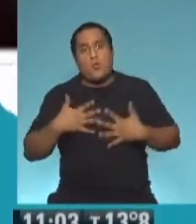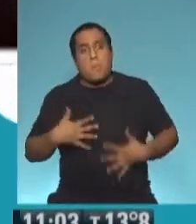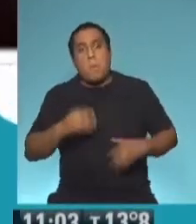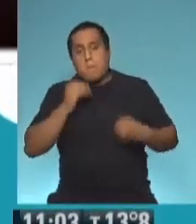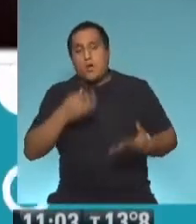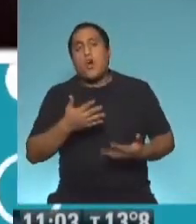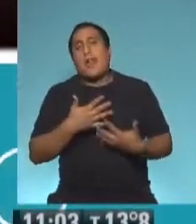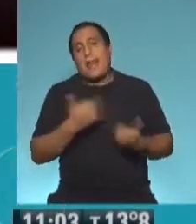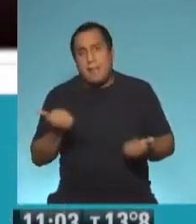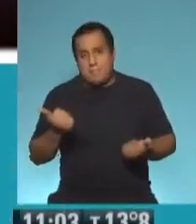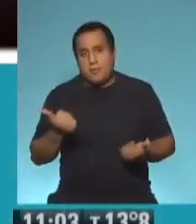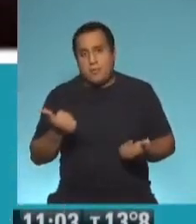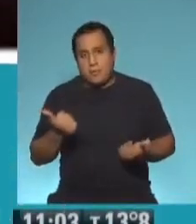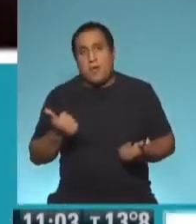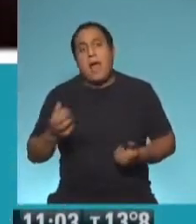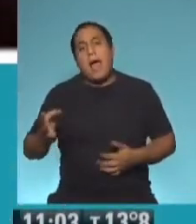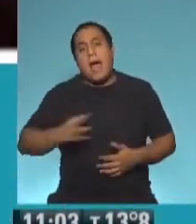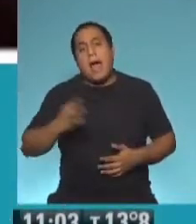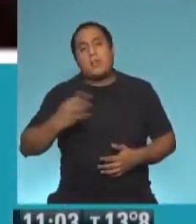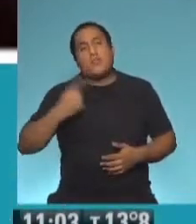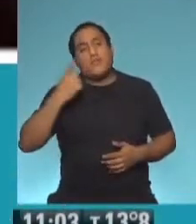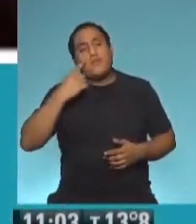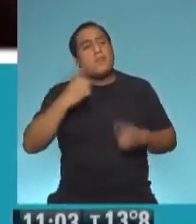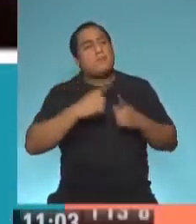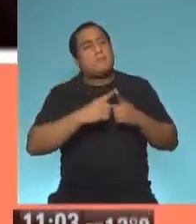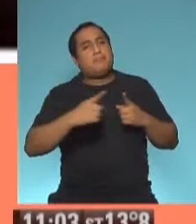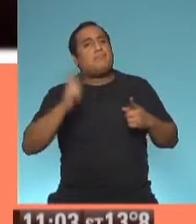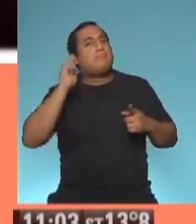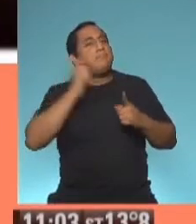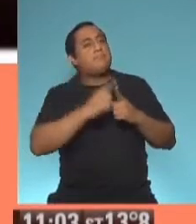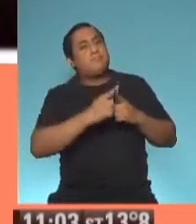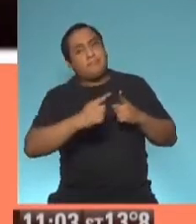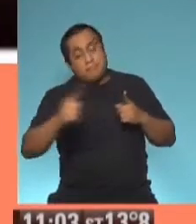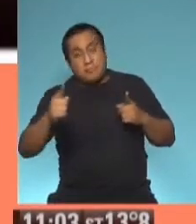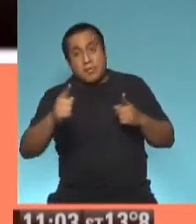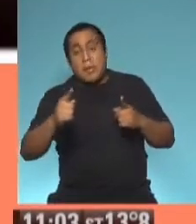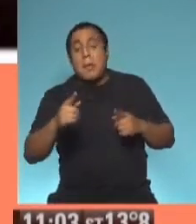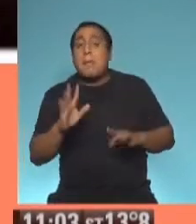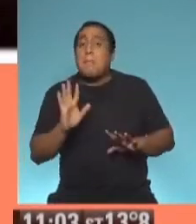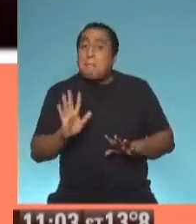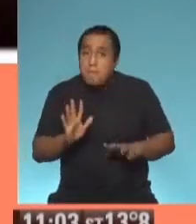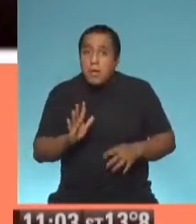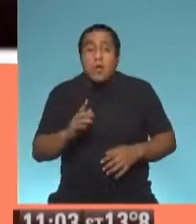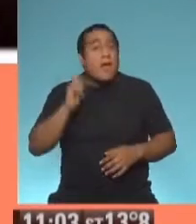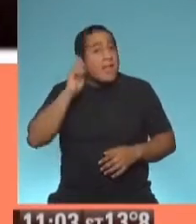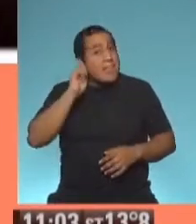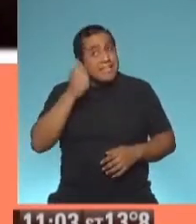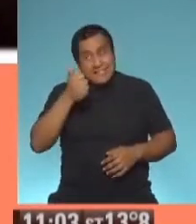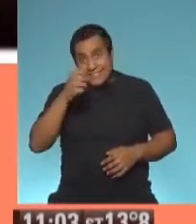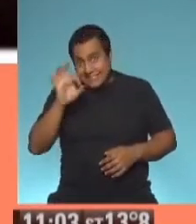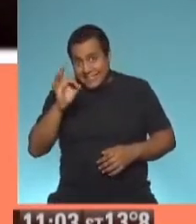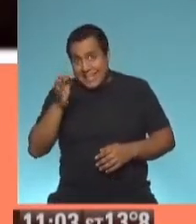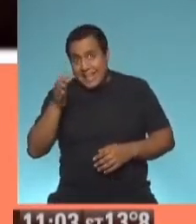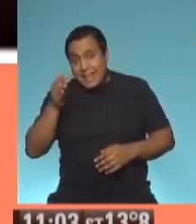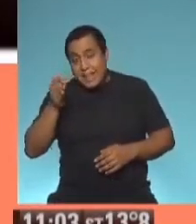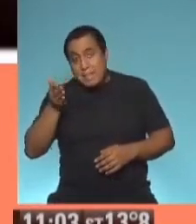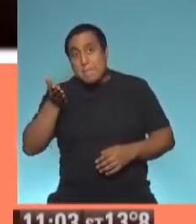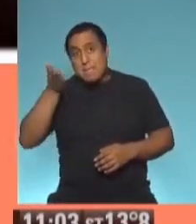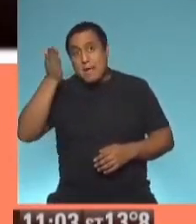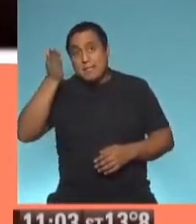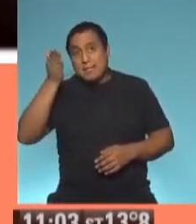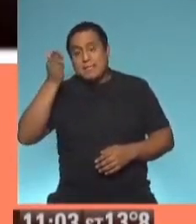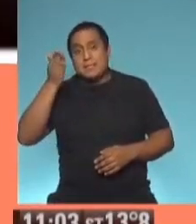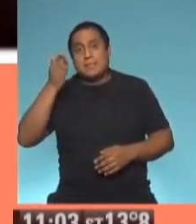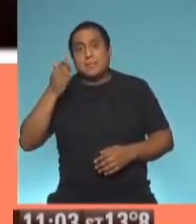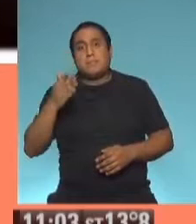mejorar aumentar los años de vida y mejorar la calidad de vida. Pero la buena noticia es que aún después de los 60 años, aumentan los años